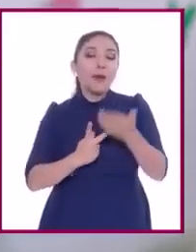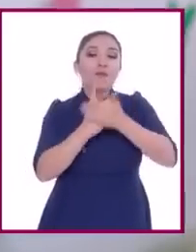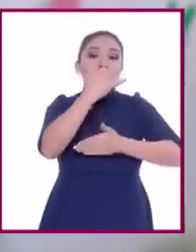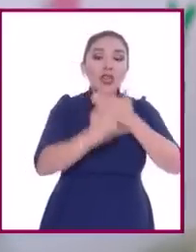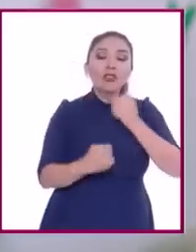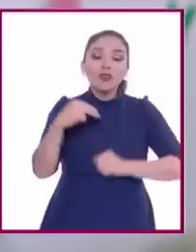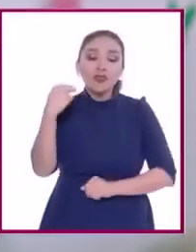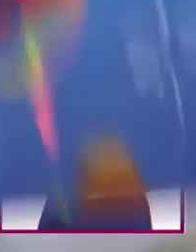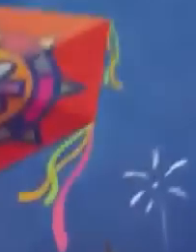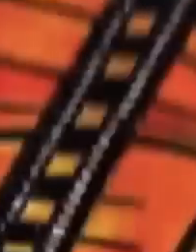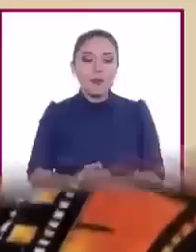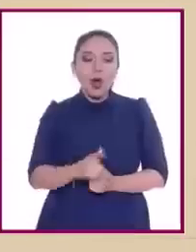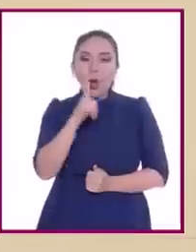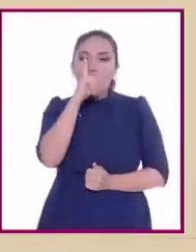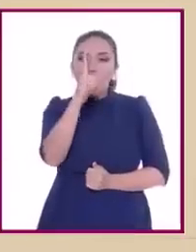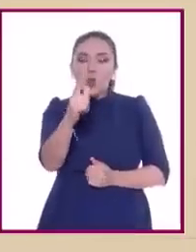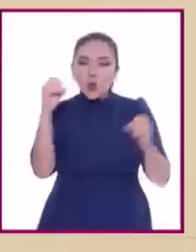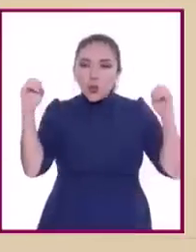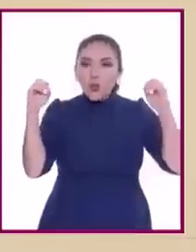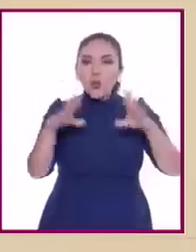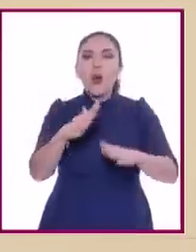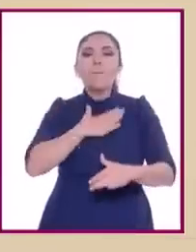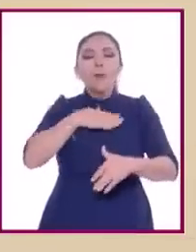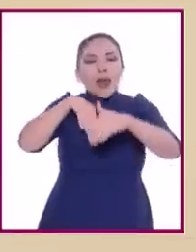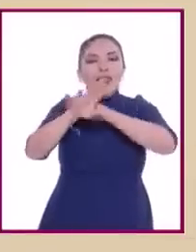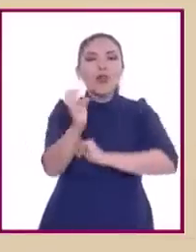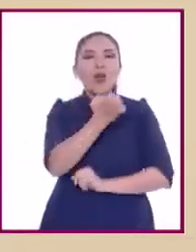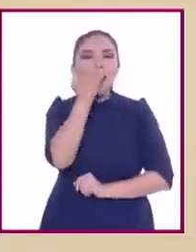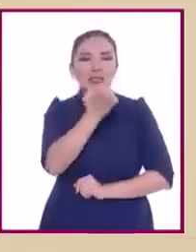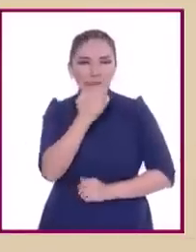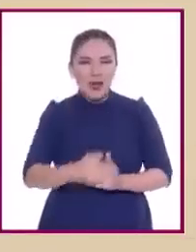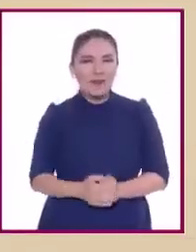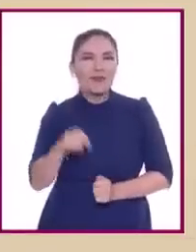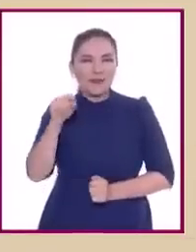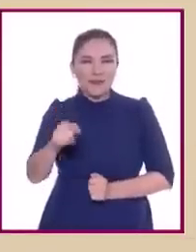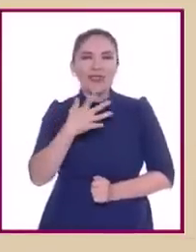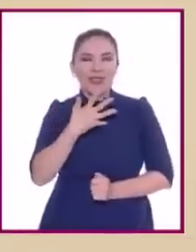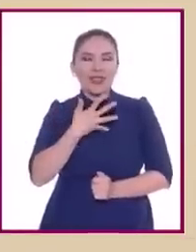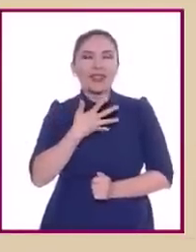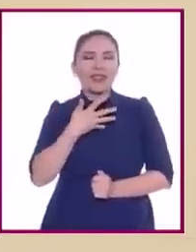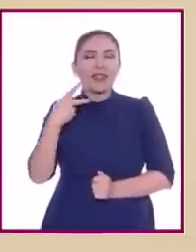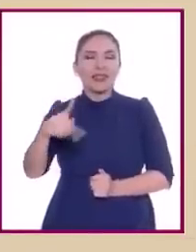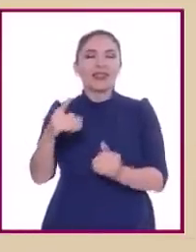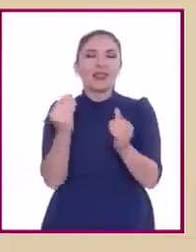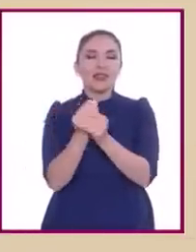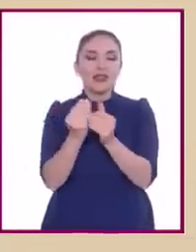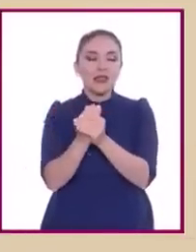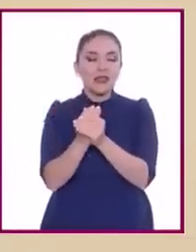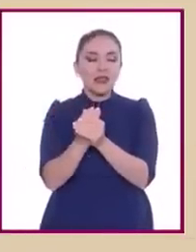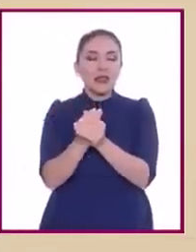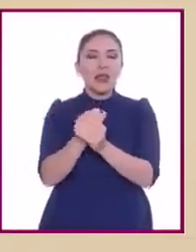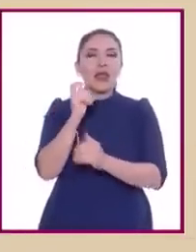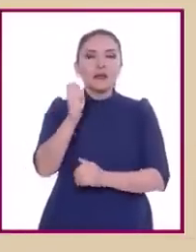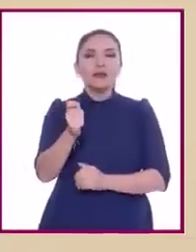se titula iluminando mi escuela está en el en